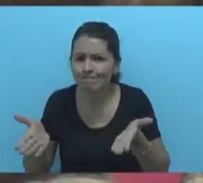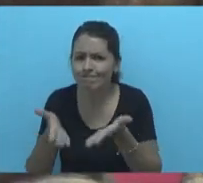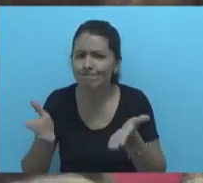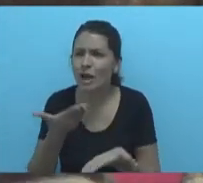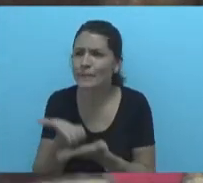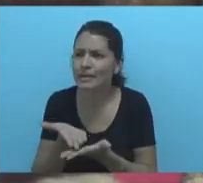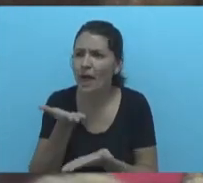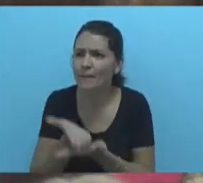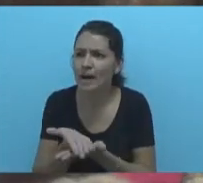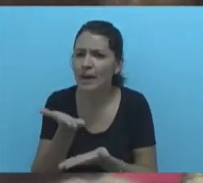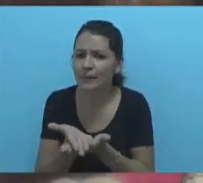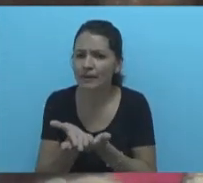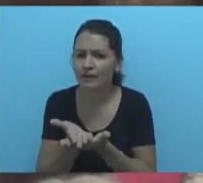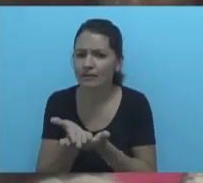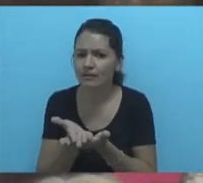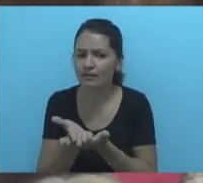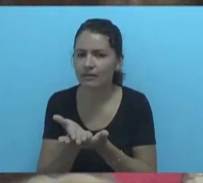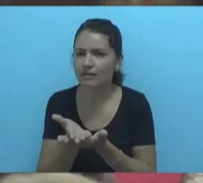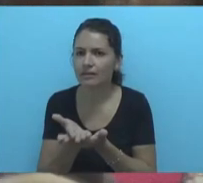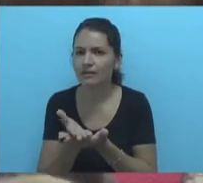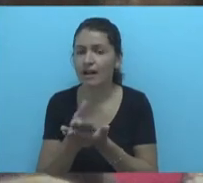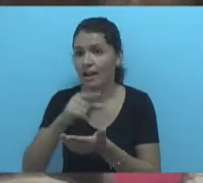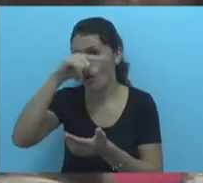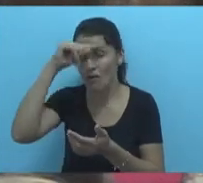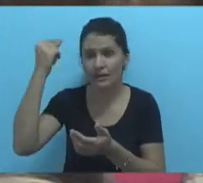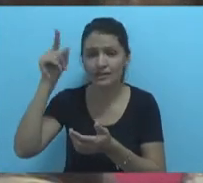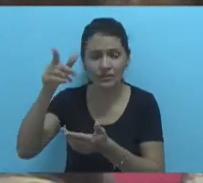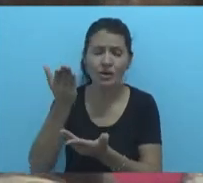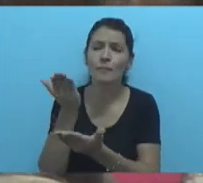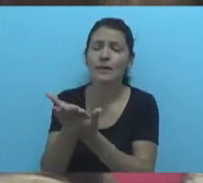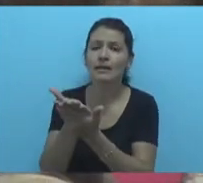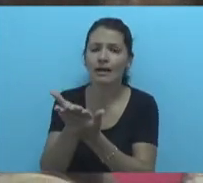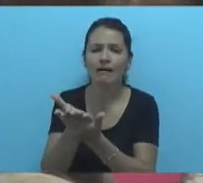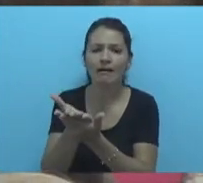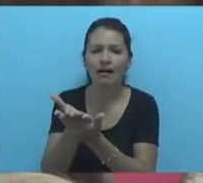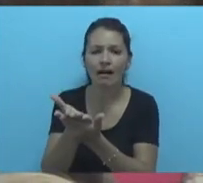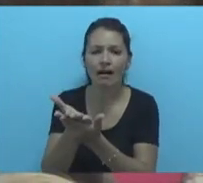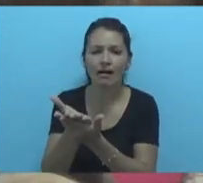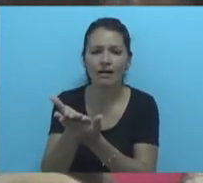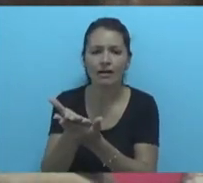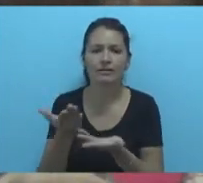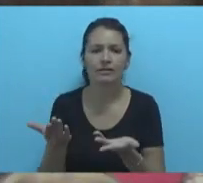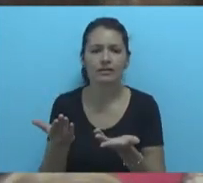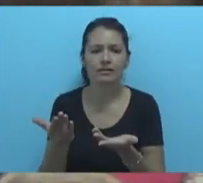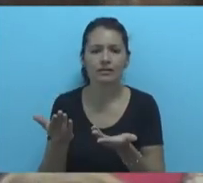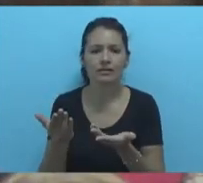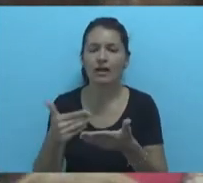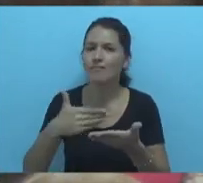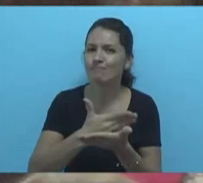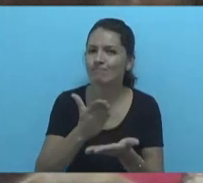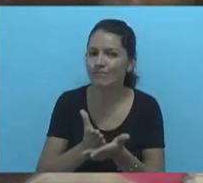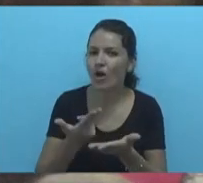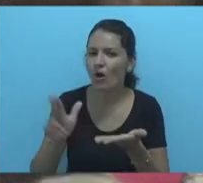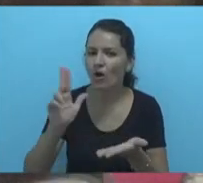firmeza un pedido que viene del interior de la provincia de Santa Fe y que pelee también por una redistribución